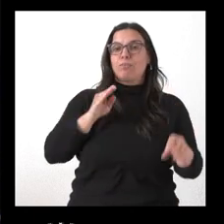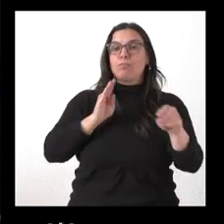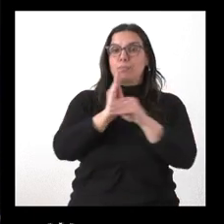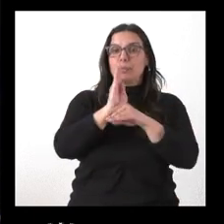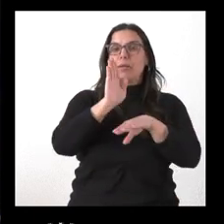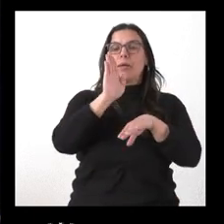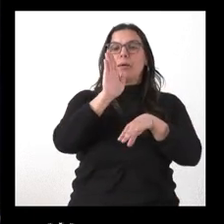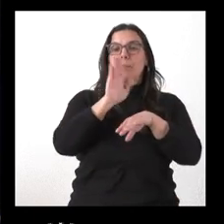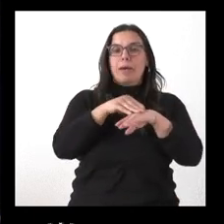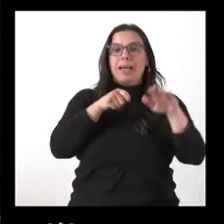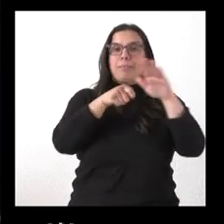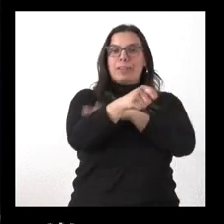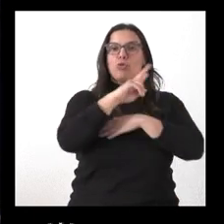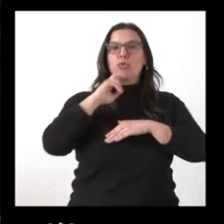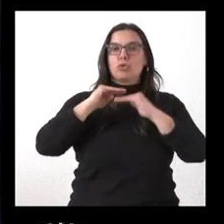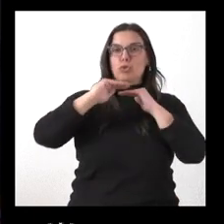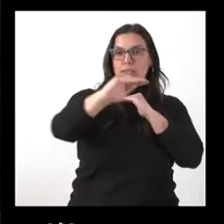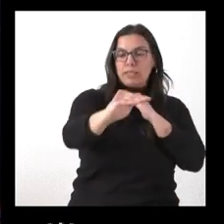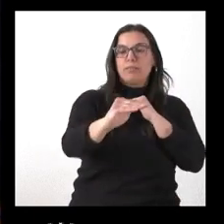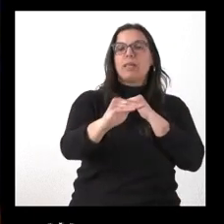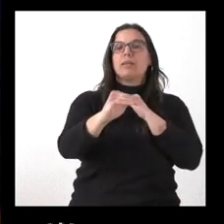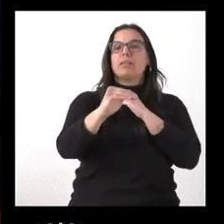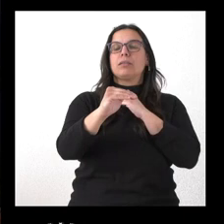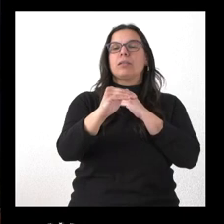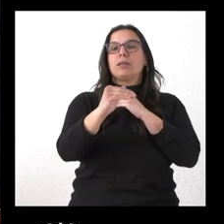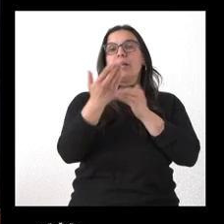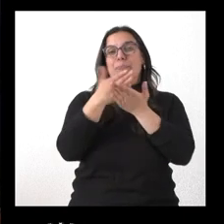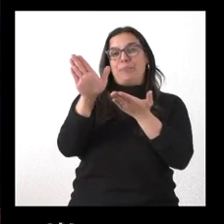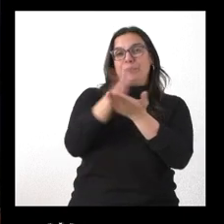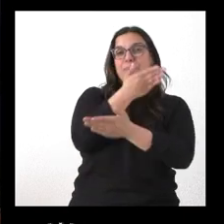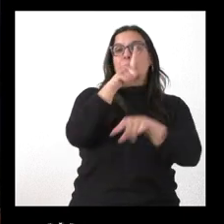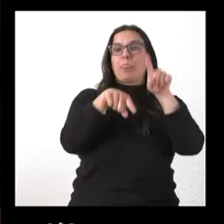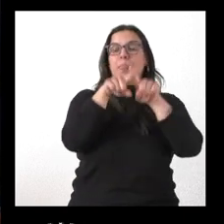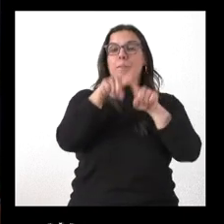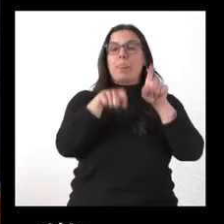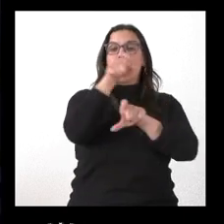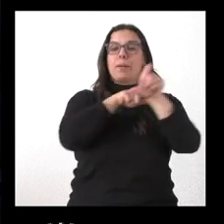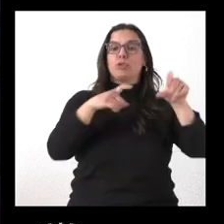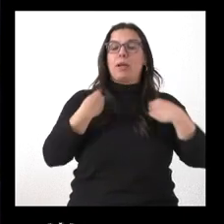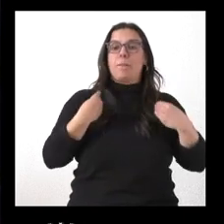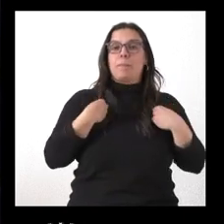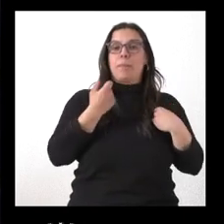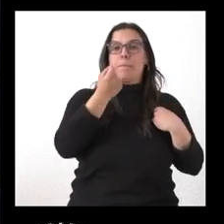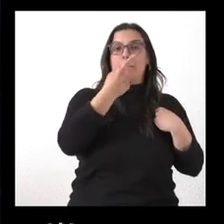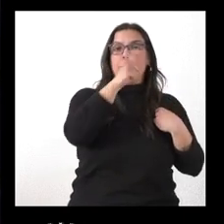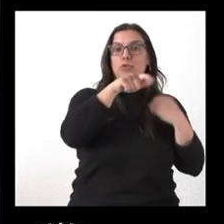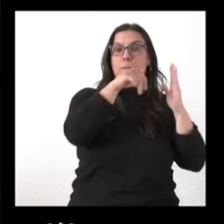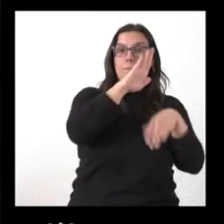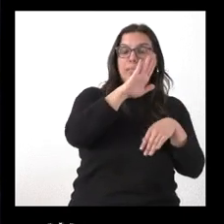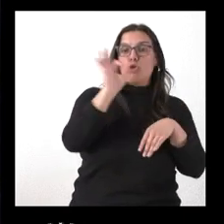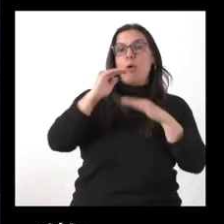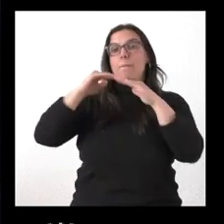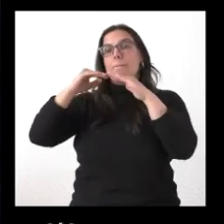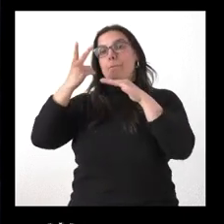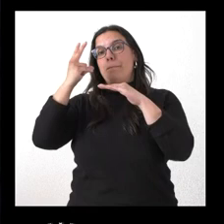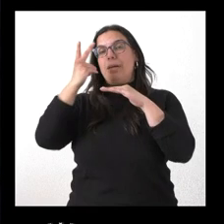a inversiones sostenibles y aquí se distinguen entre municipios que tienen una población superior a mil habitantes e inferior